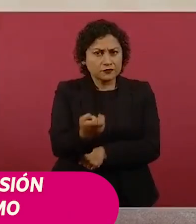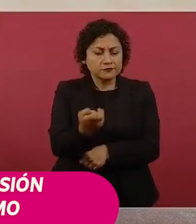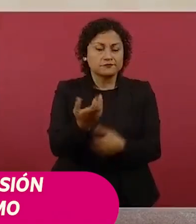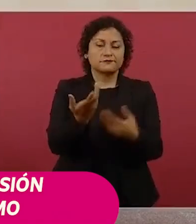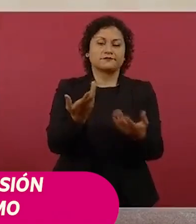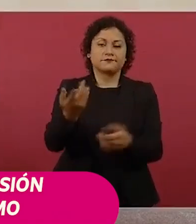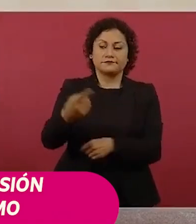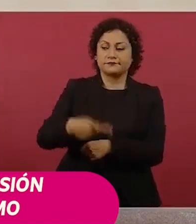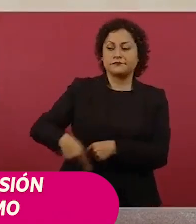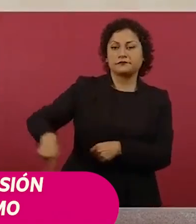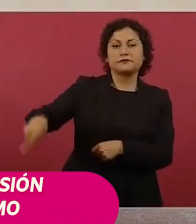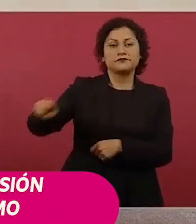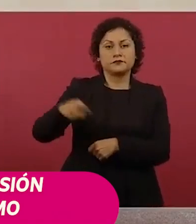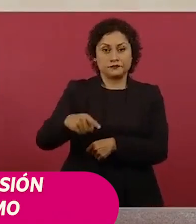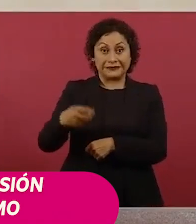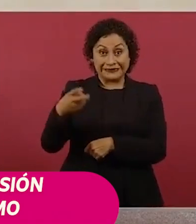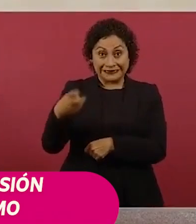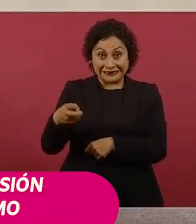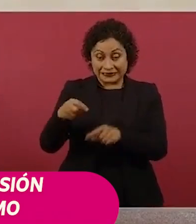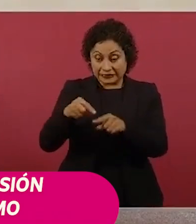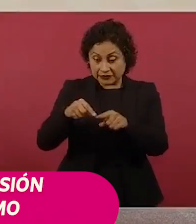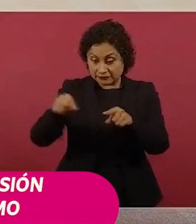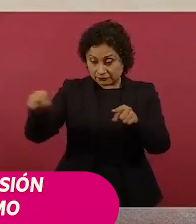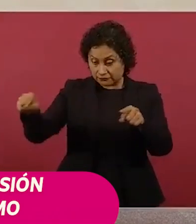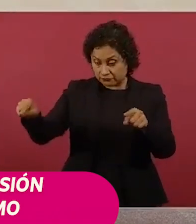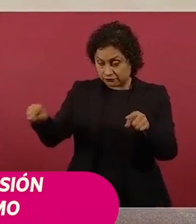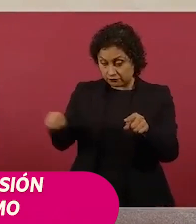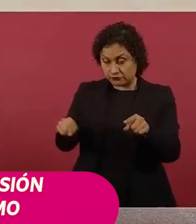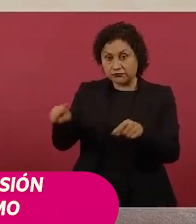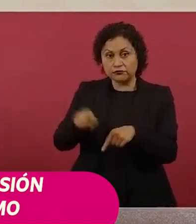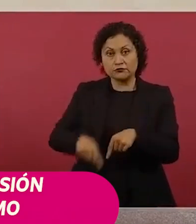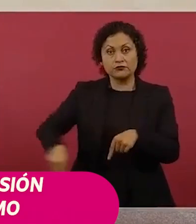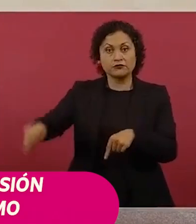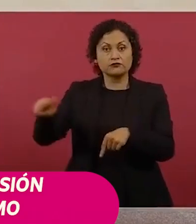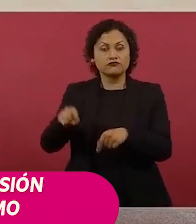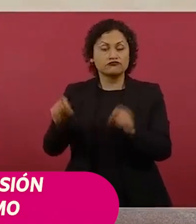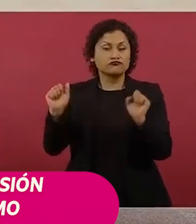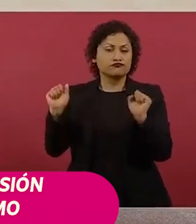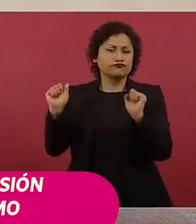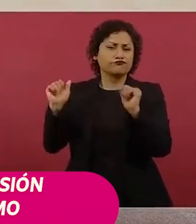de que ese corredor se desarrolle